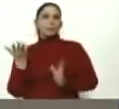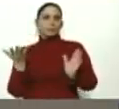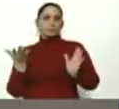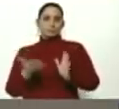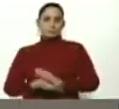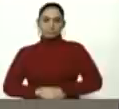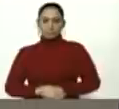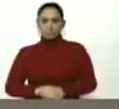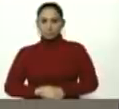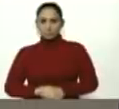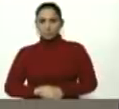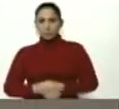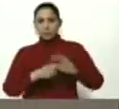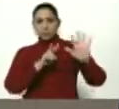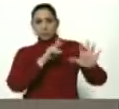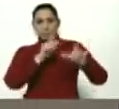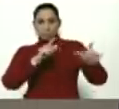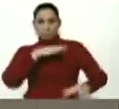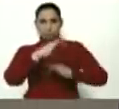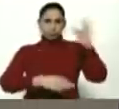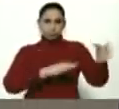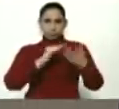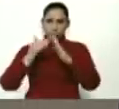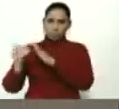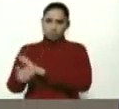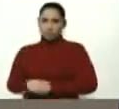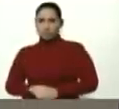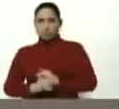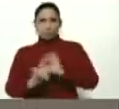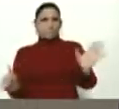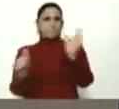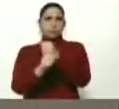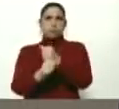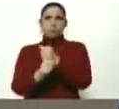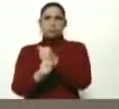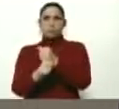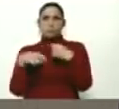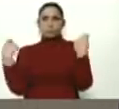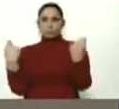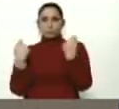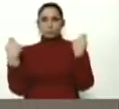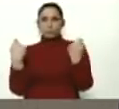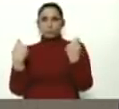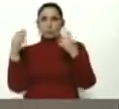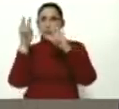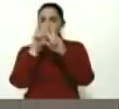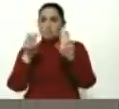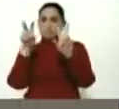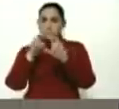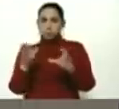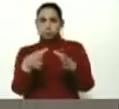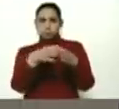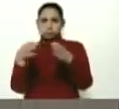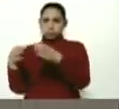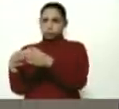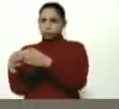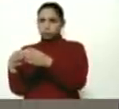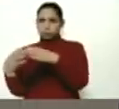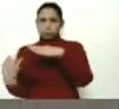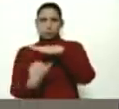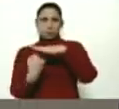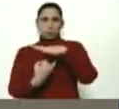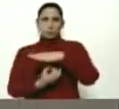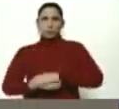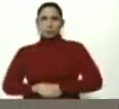estos 7 casos de transmisión comunitaria que fueron detectados en la jornada de despistaje masivo ahora en